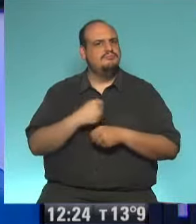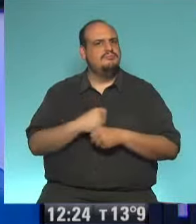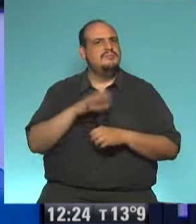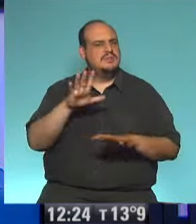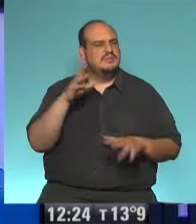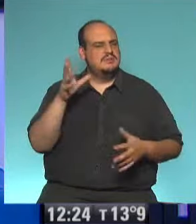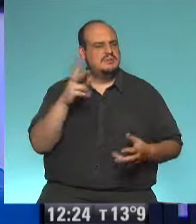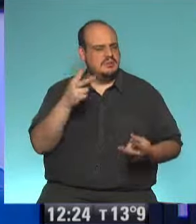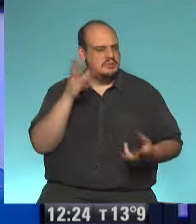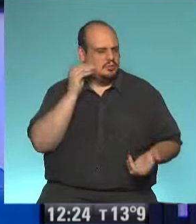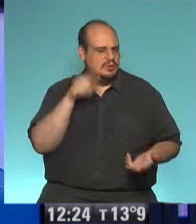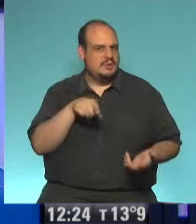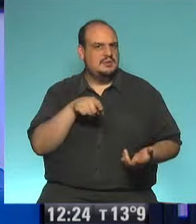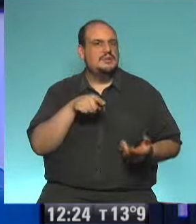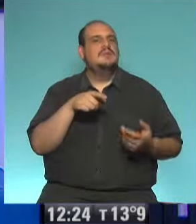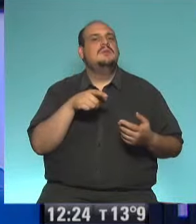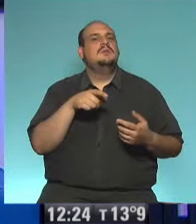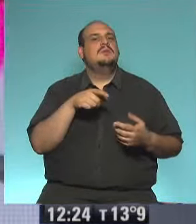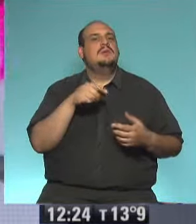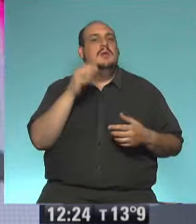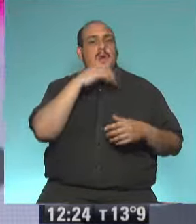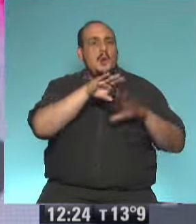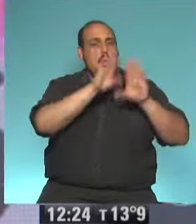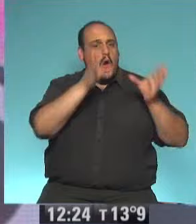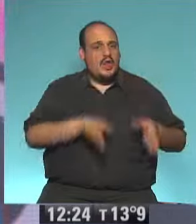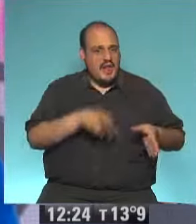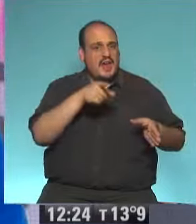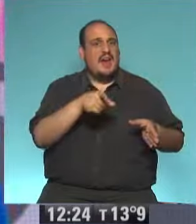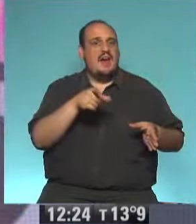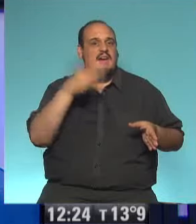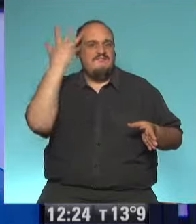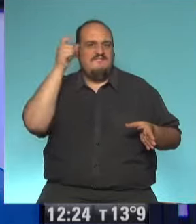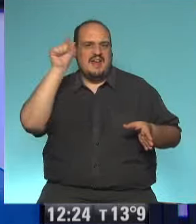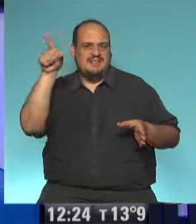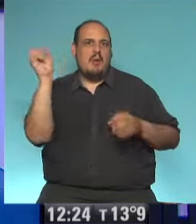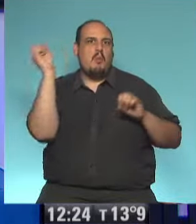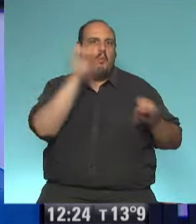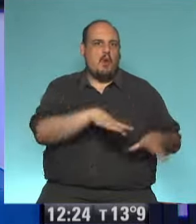escuchame una cosa. Sí, sabemos que la bodega es de Francia, vamos a poner. Pero están radicados en Mendoza, 5 años.